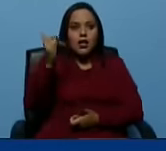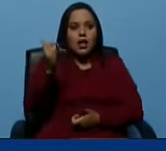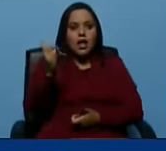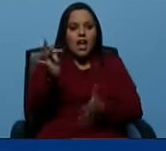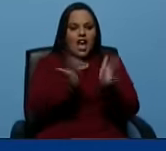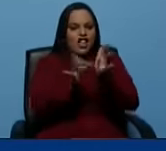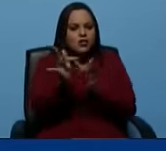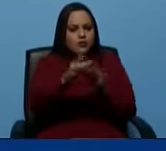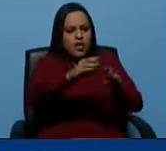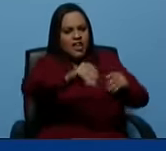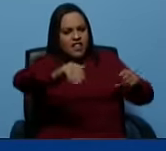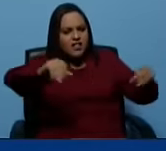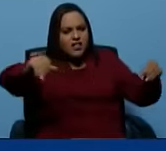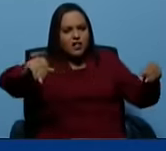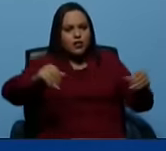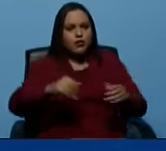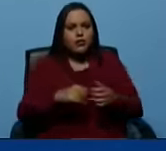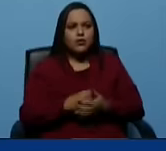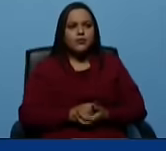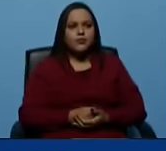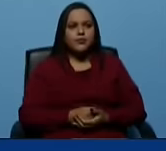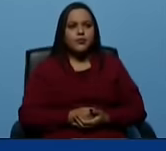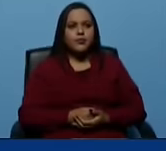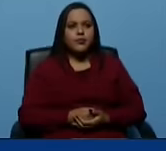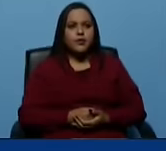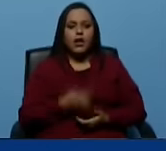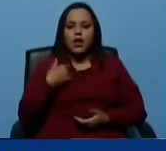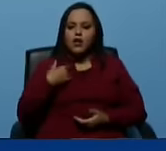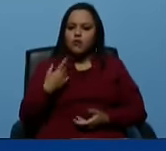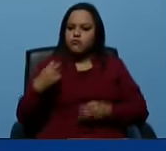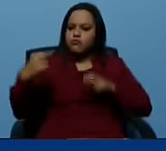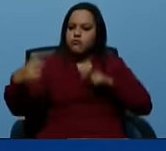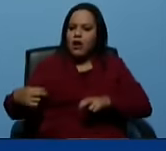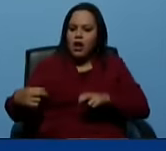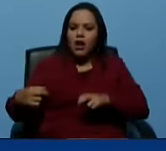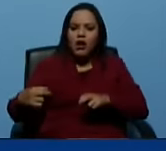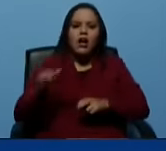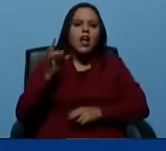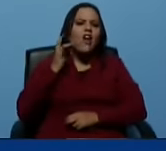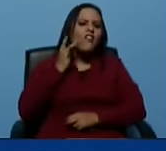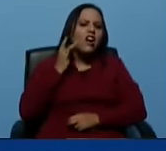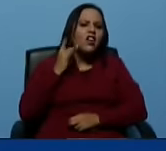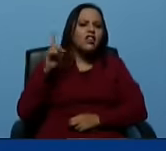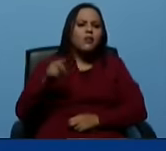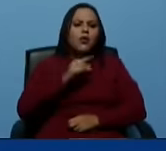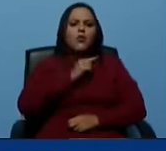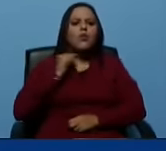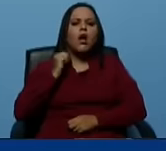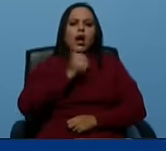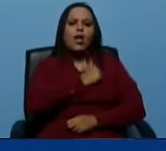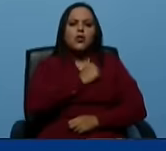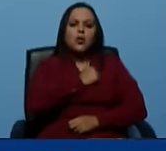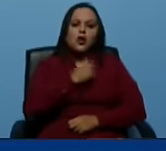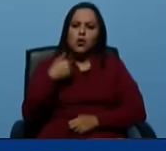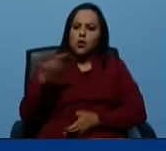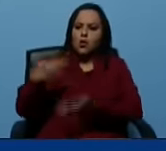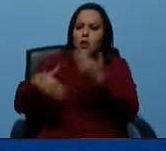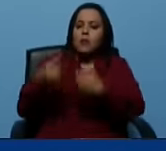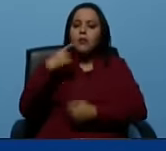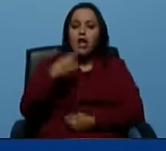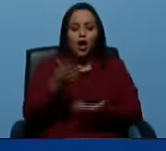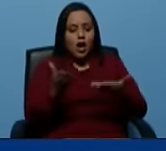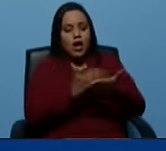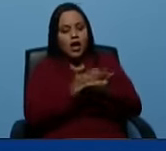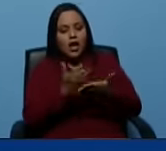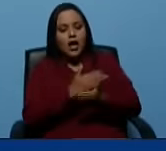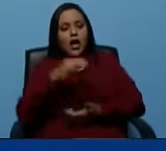desierto, y hablé con unos pastores evangélicos y unos curas católicos, y me dijeron, lee Mateo del